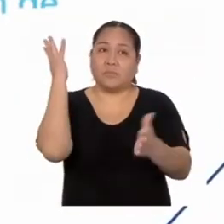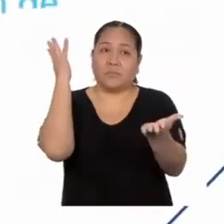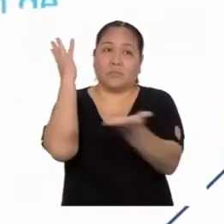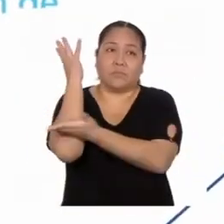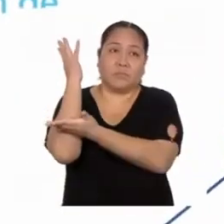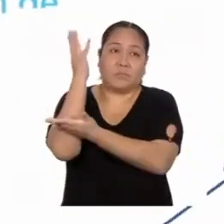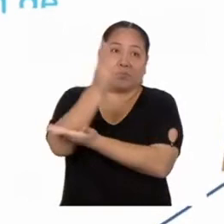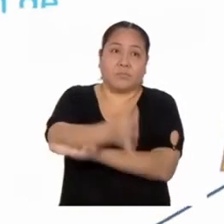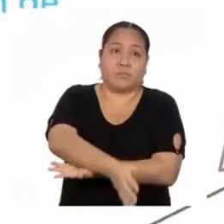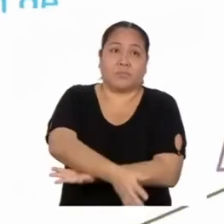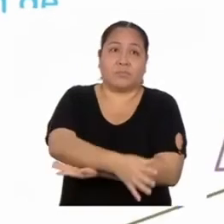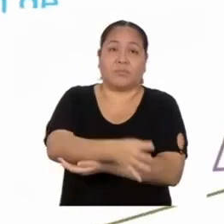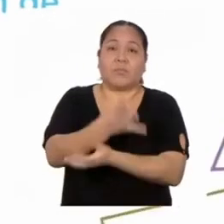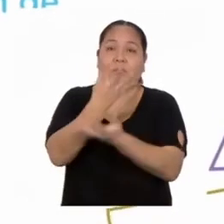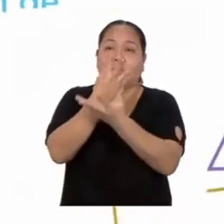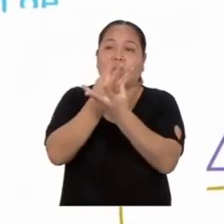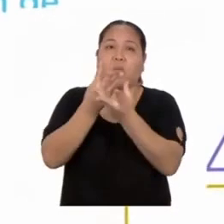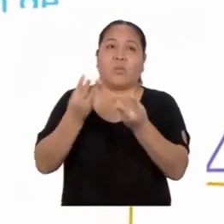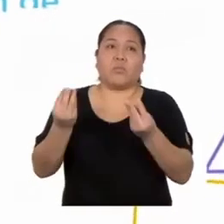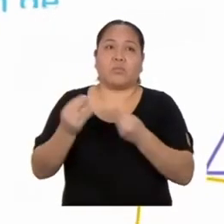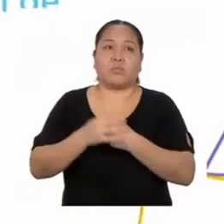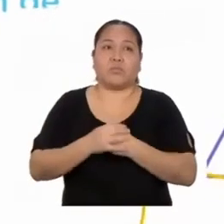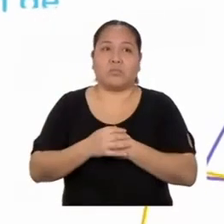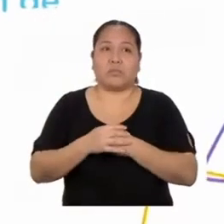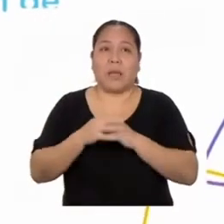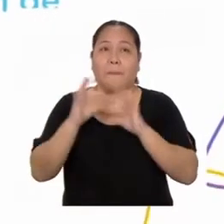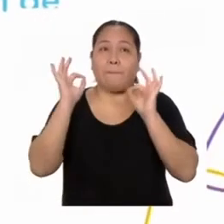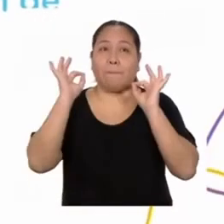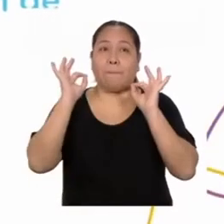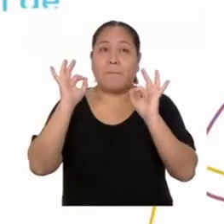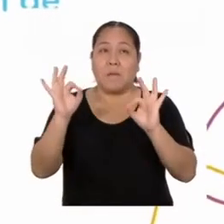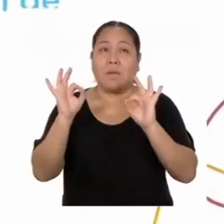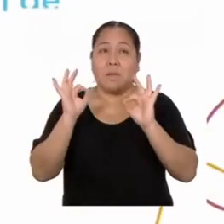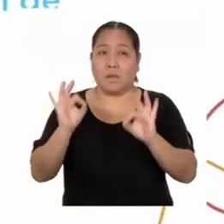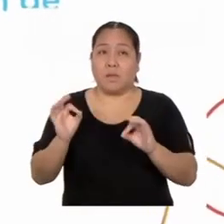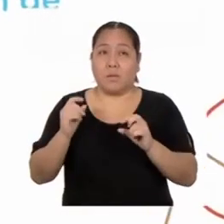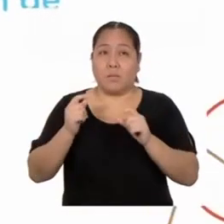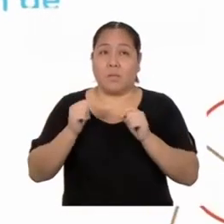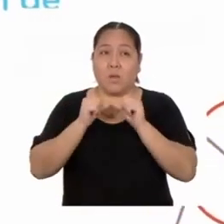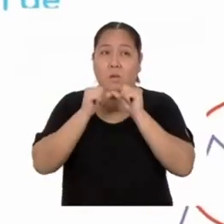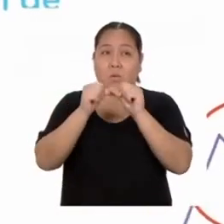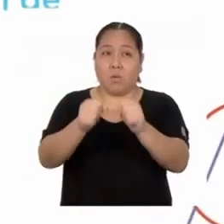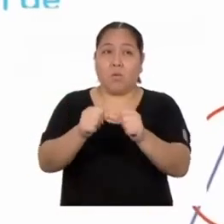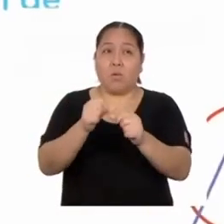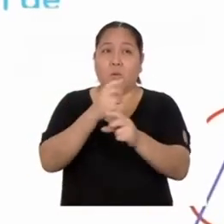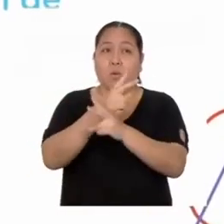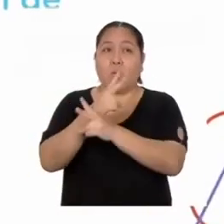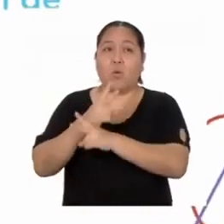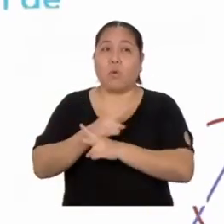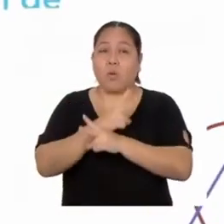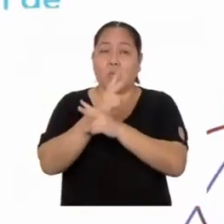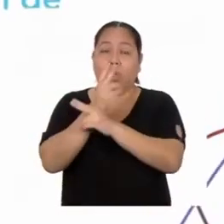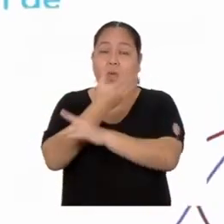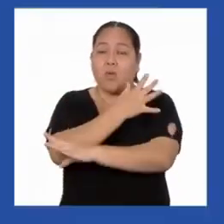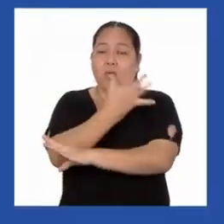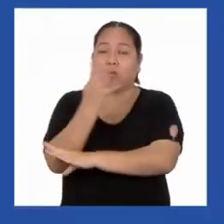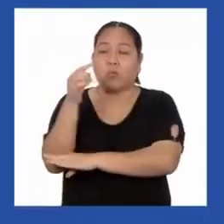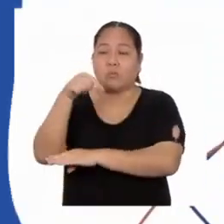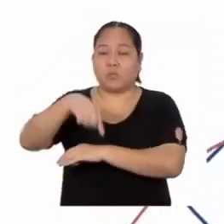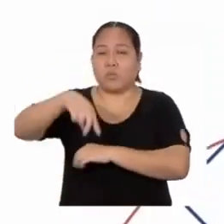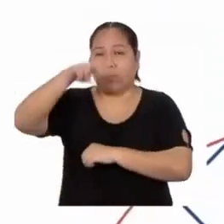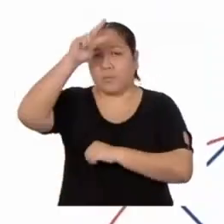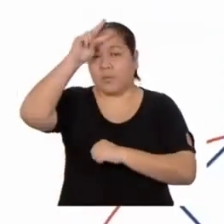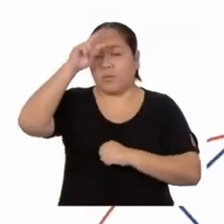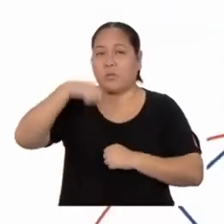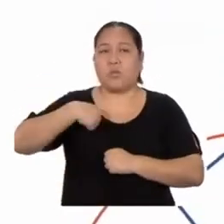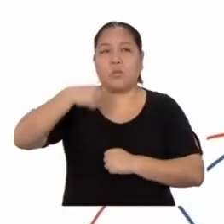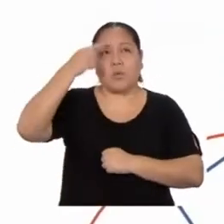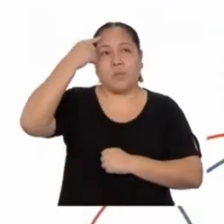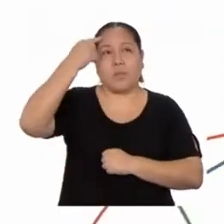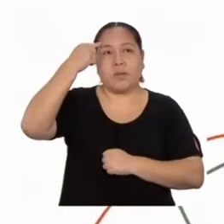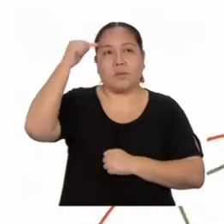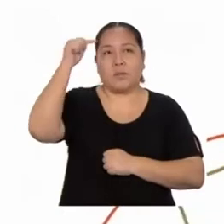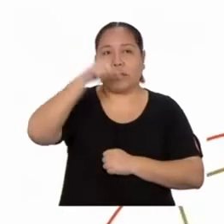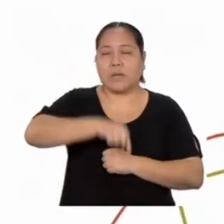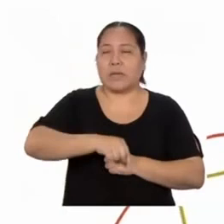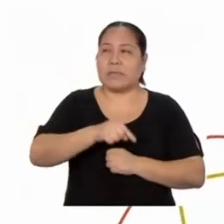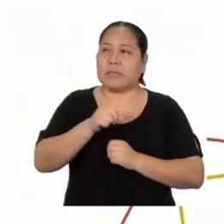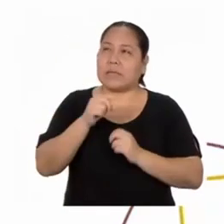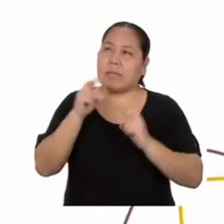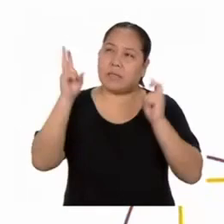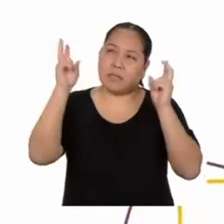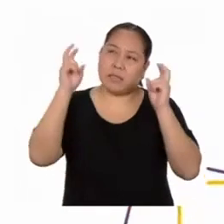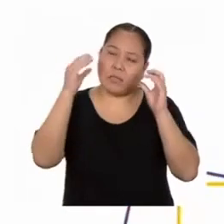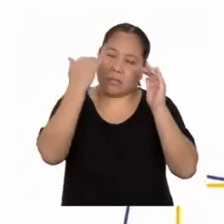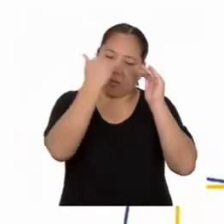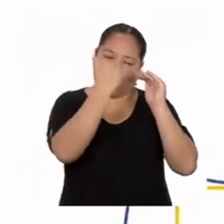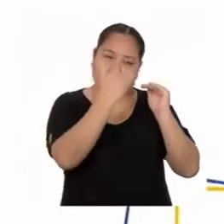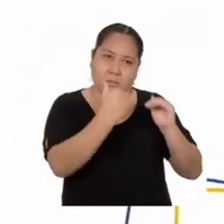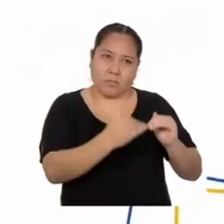Degradación. Las amenazas para la conservación de los bosques en el Perú. Yo creo que el texto debe tratar sobre las cosas